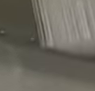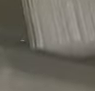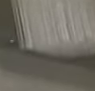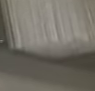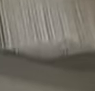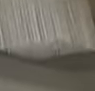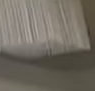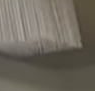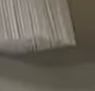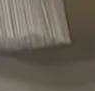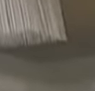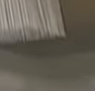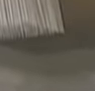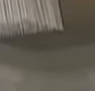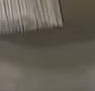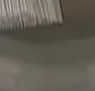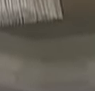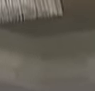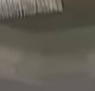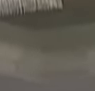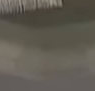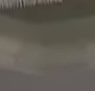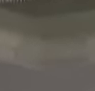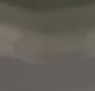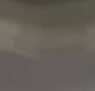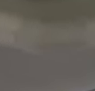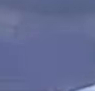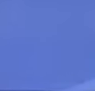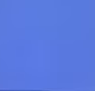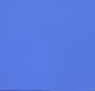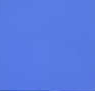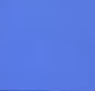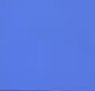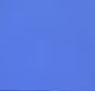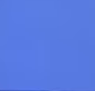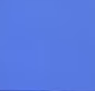está recrudeciendo. Bueno, bienvenidos.